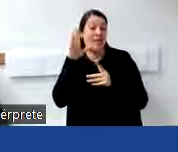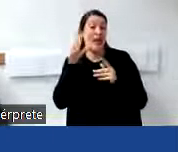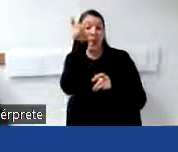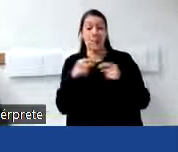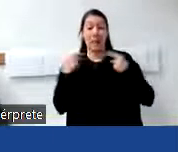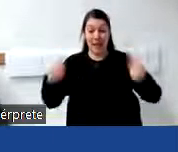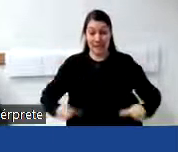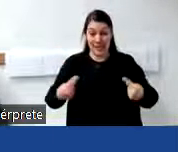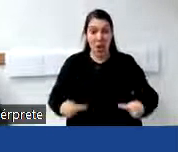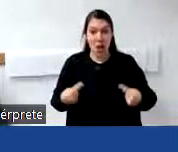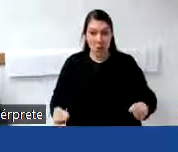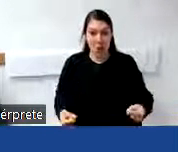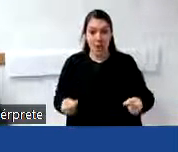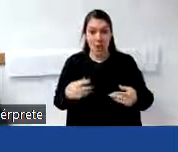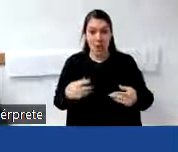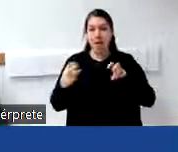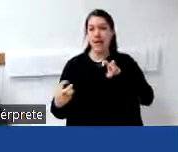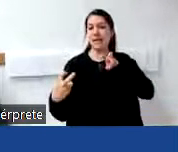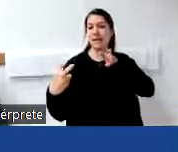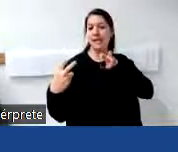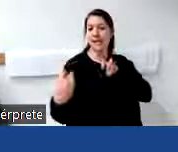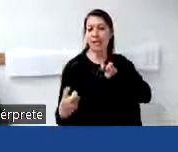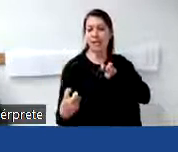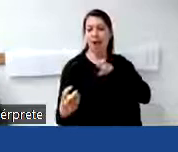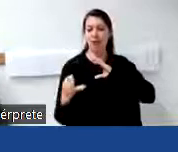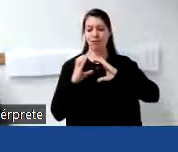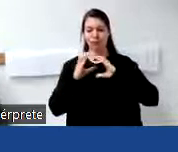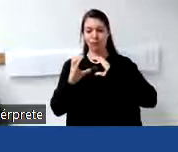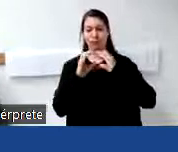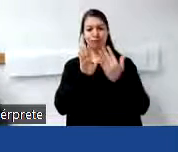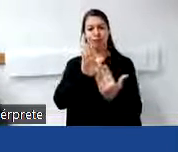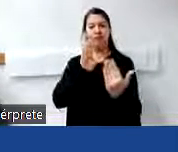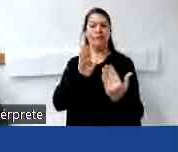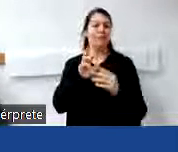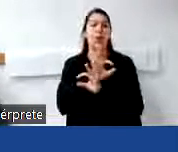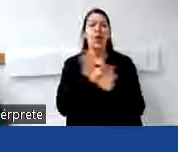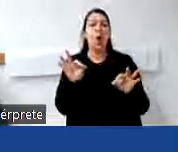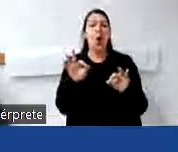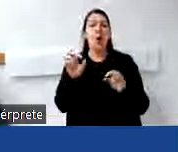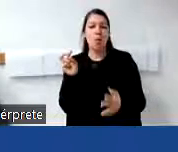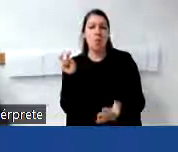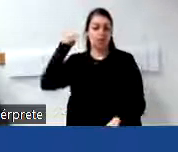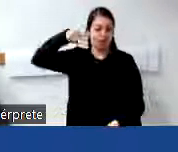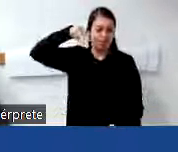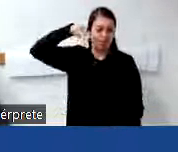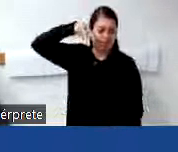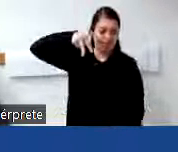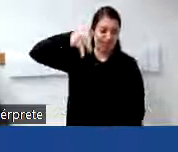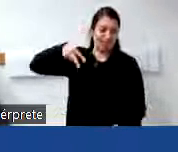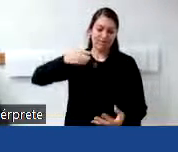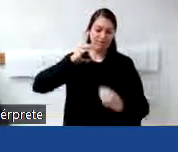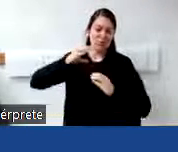a sentarnos para generar ese intercambio, ¿no? Y que la persona no quede por debajo en el